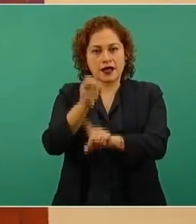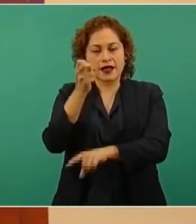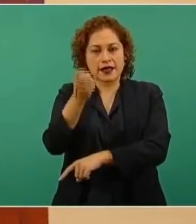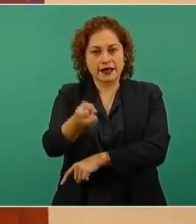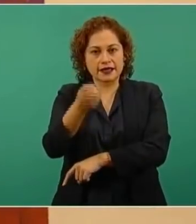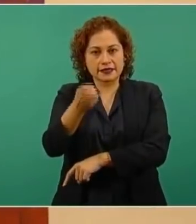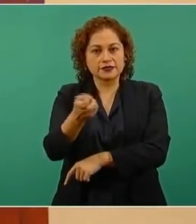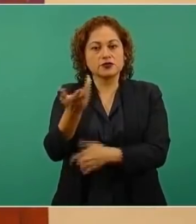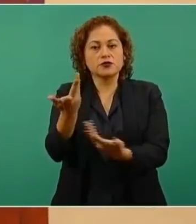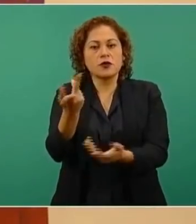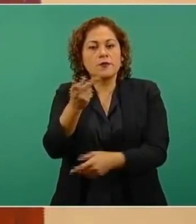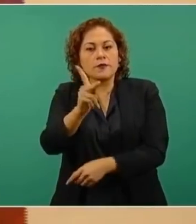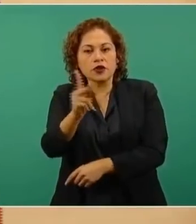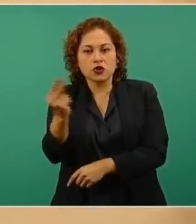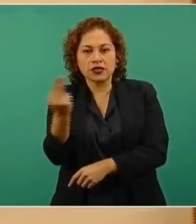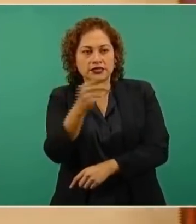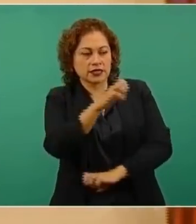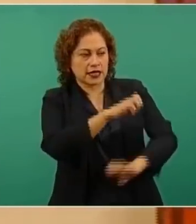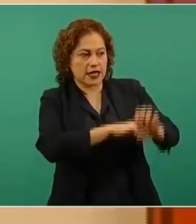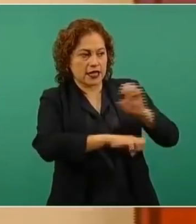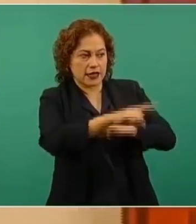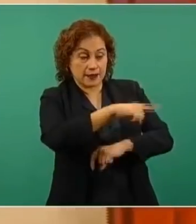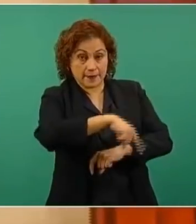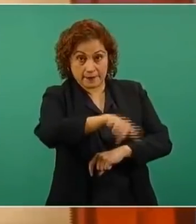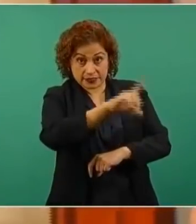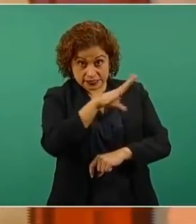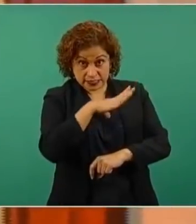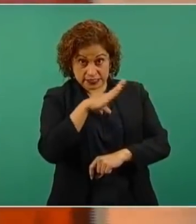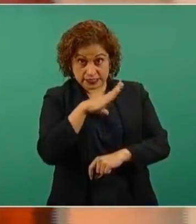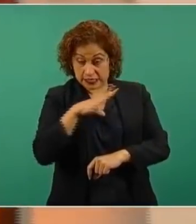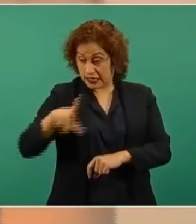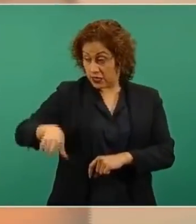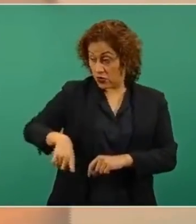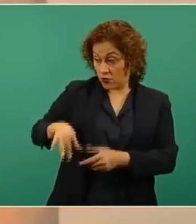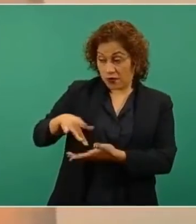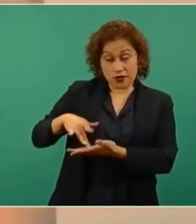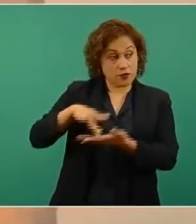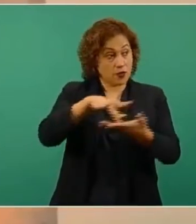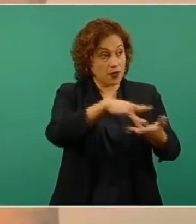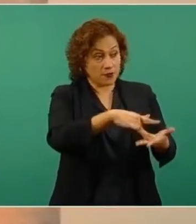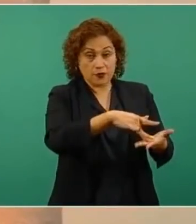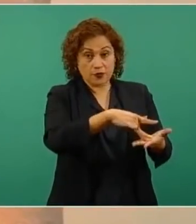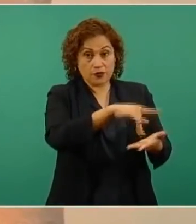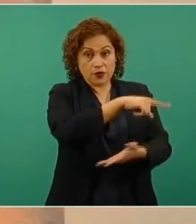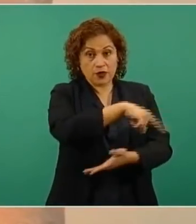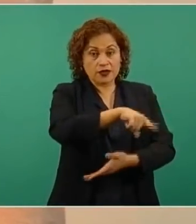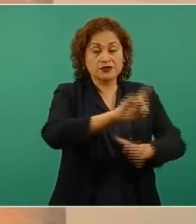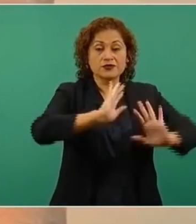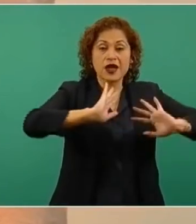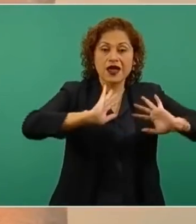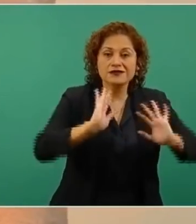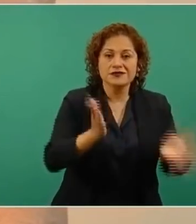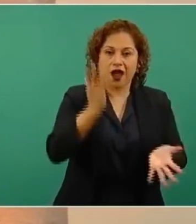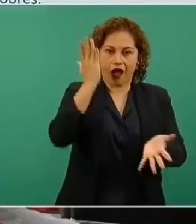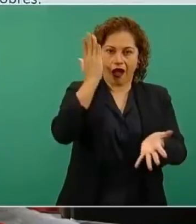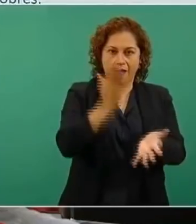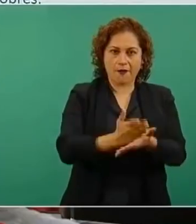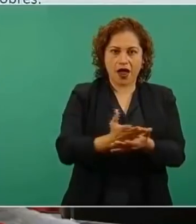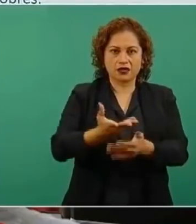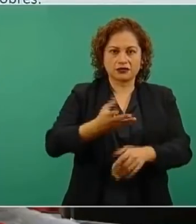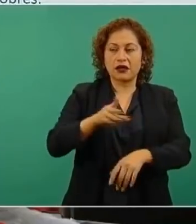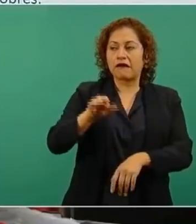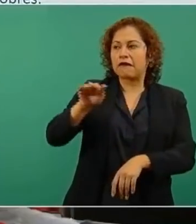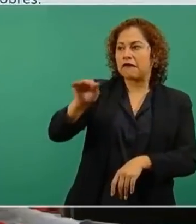empresas estas que han recibido estos subsidios dejen solamente de ampararse y obviamente